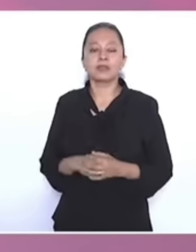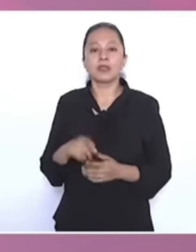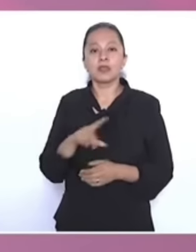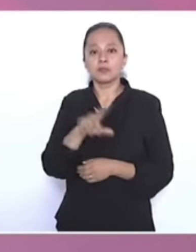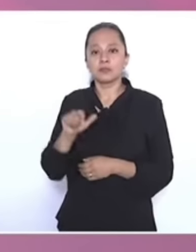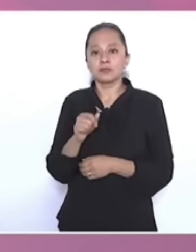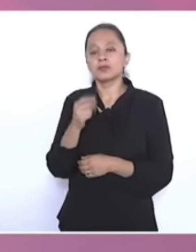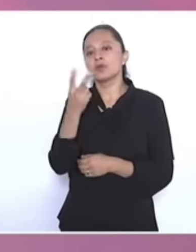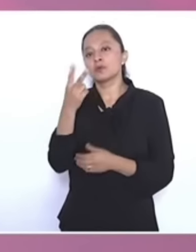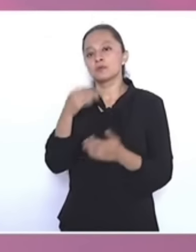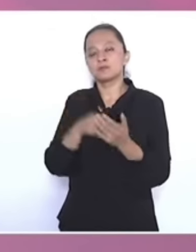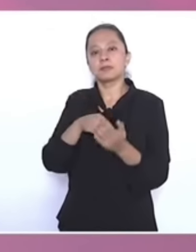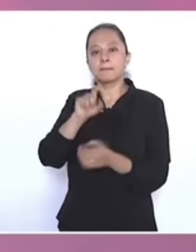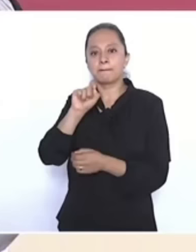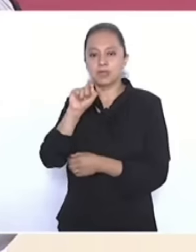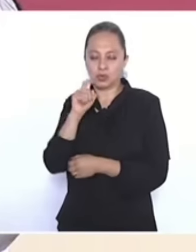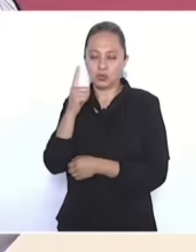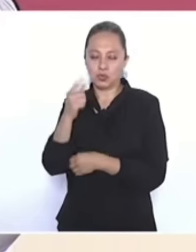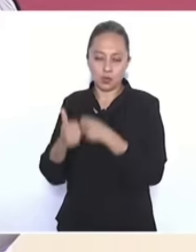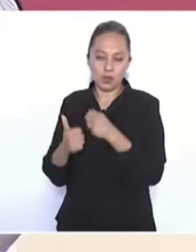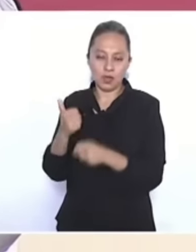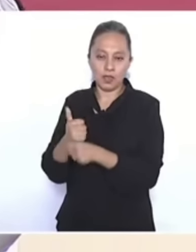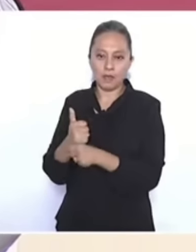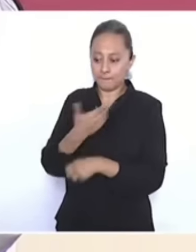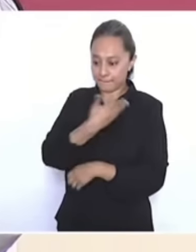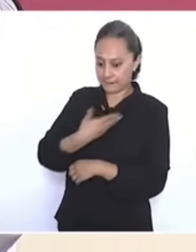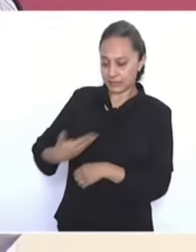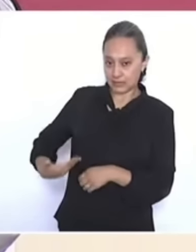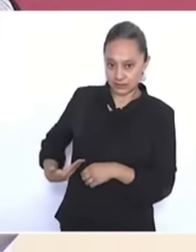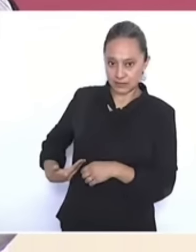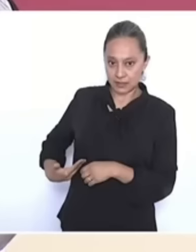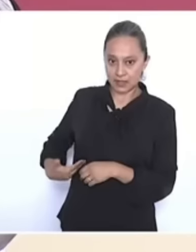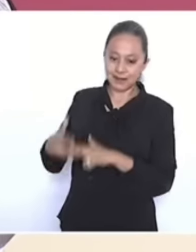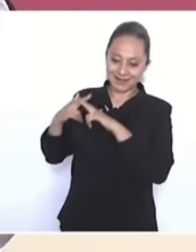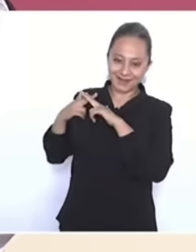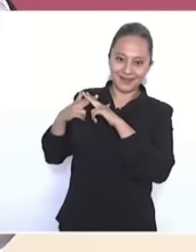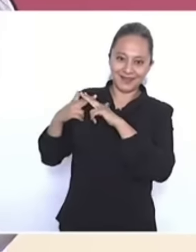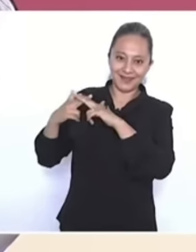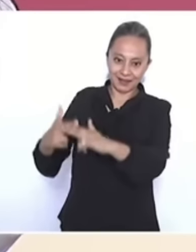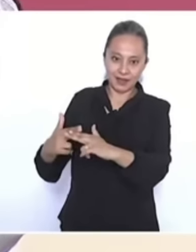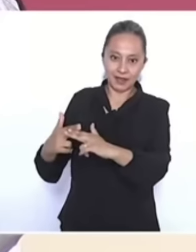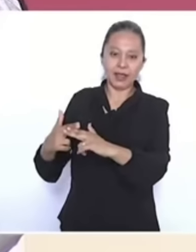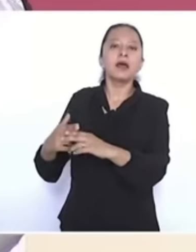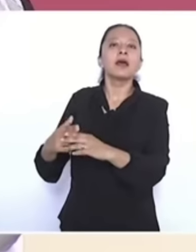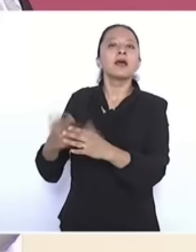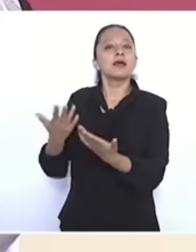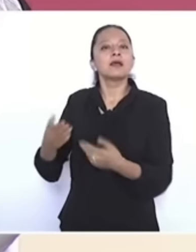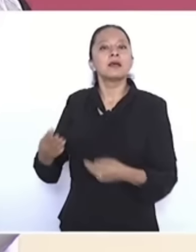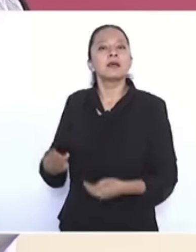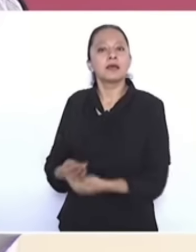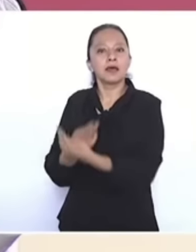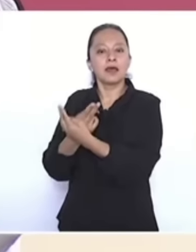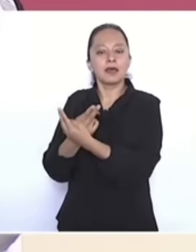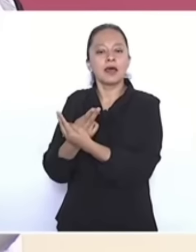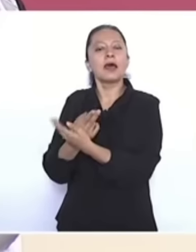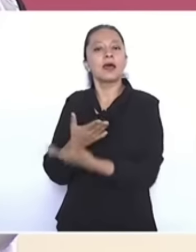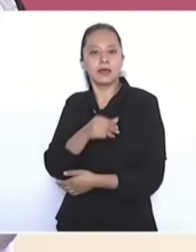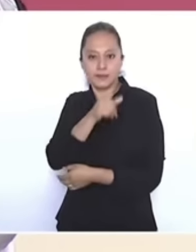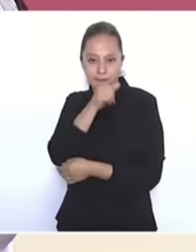2021, el presidente de la República, en el aniversario del natalicio del presidente Juárez en Guelatao,